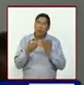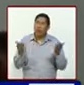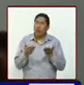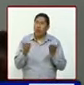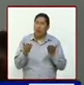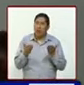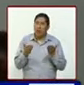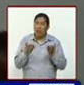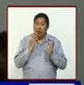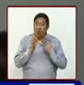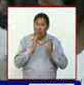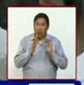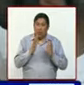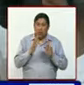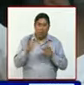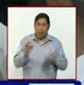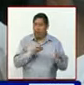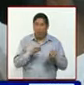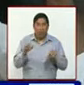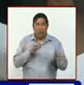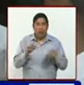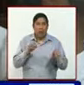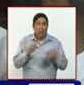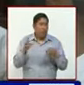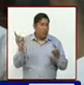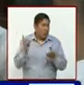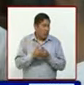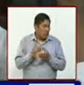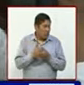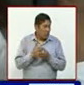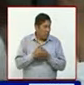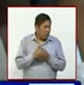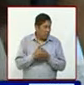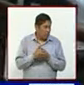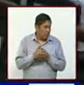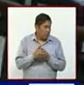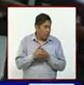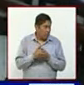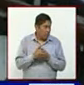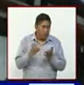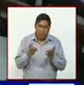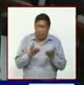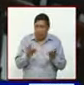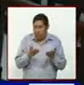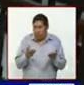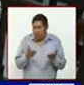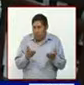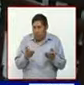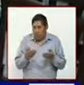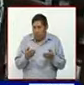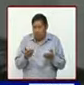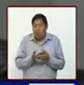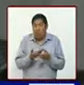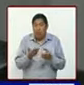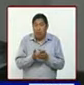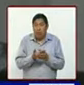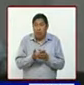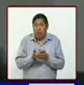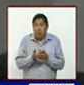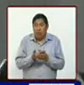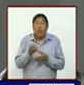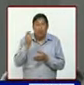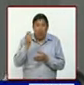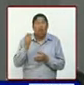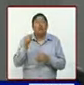vamos a demorar un poco es en la producción de prueba testifical. La prueba documental es ¿Cuántos testigos han sido convocados?